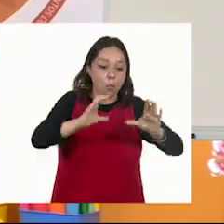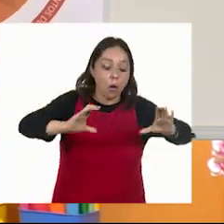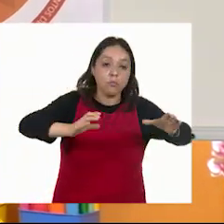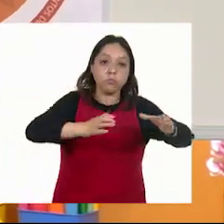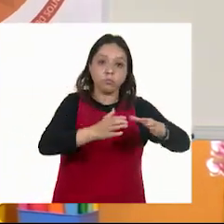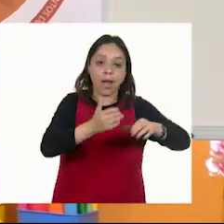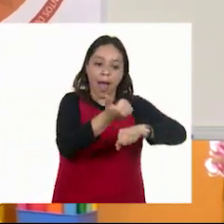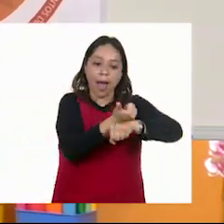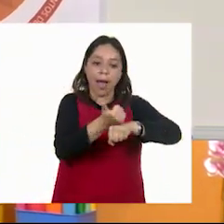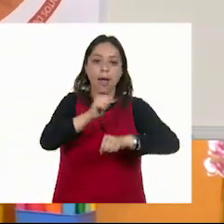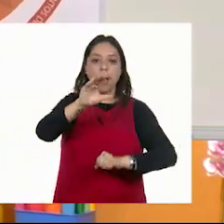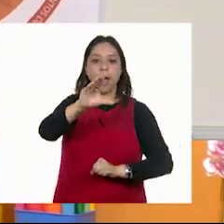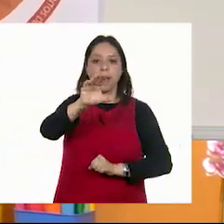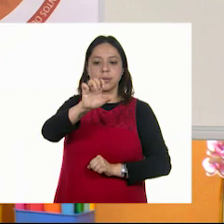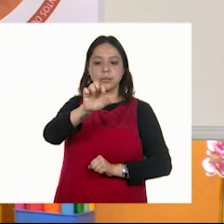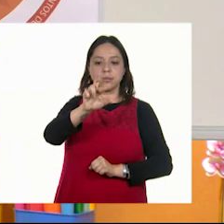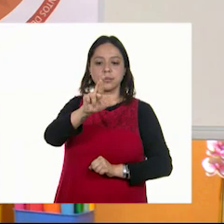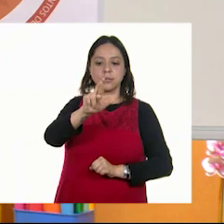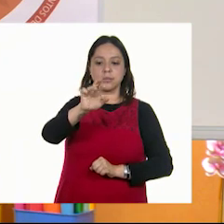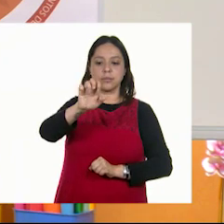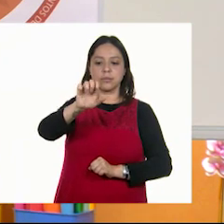Claro, la avena también es un cereal.